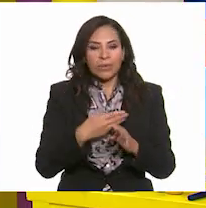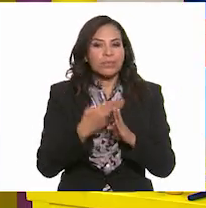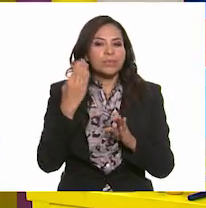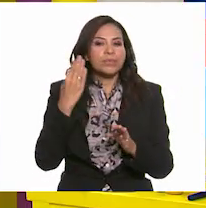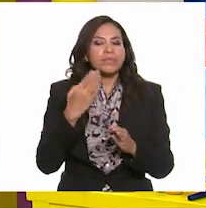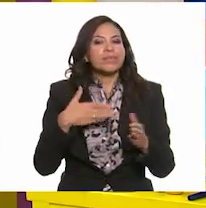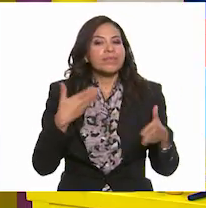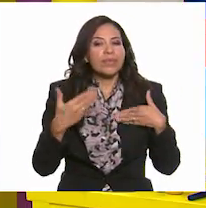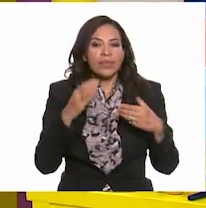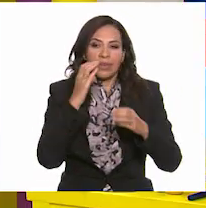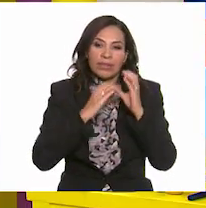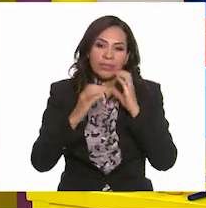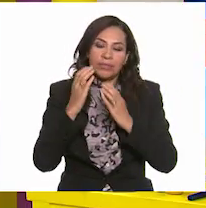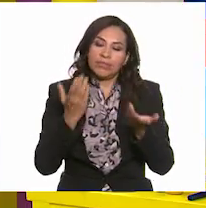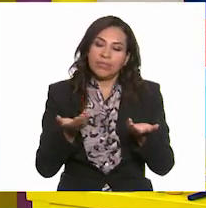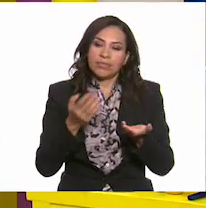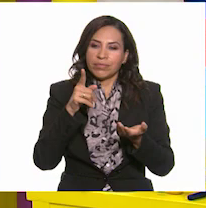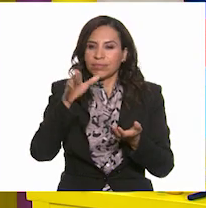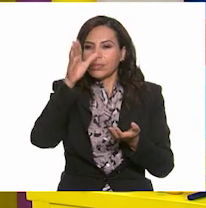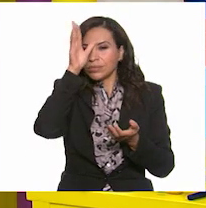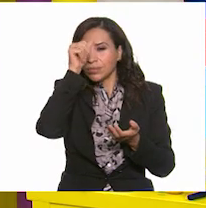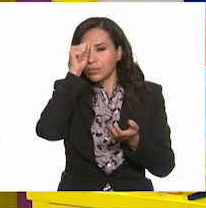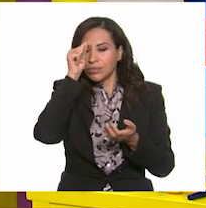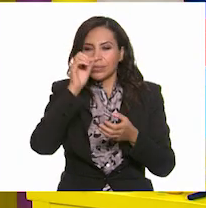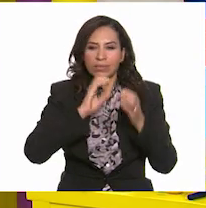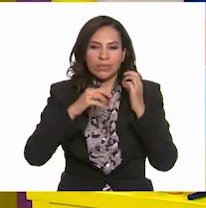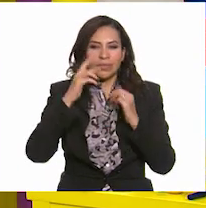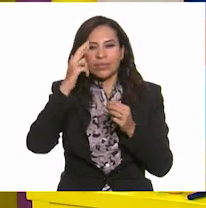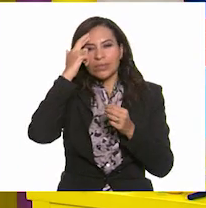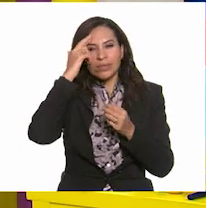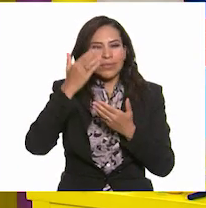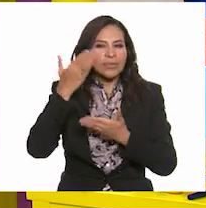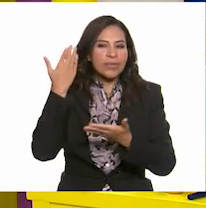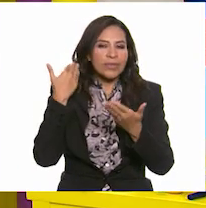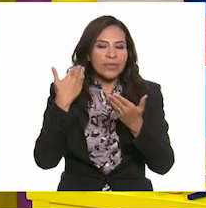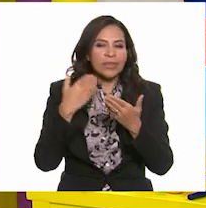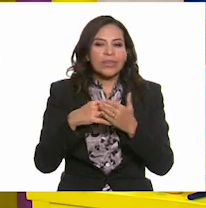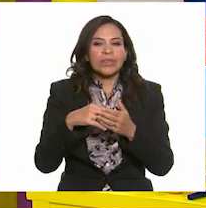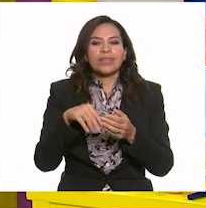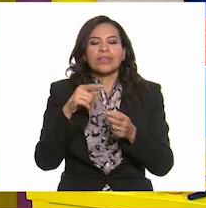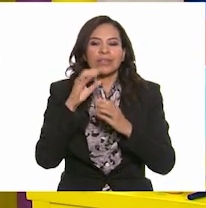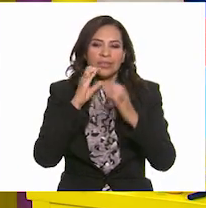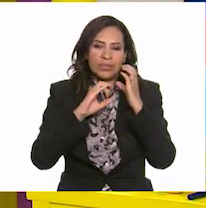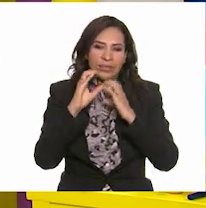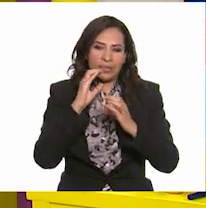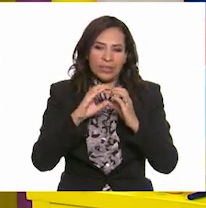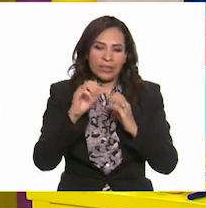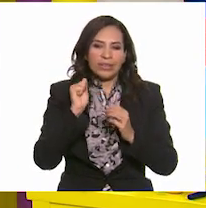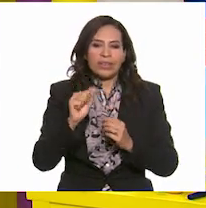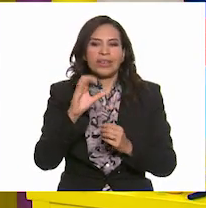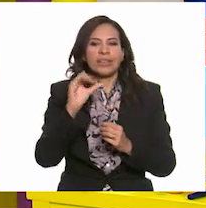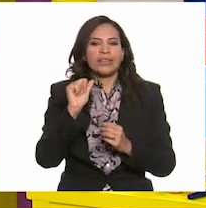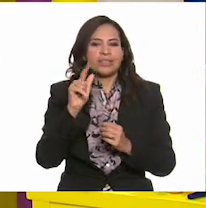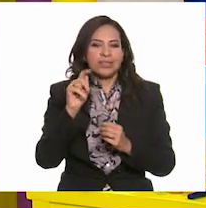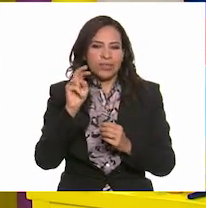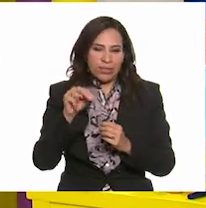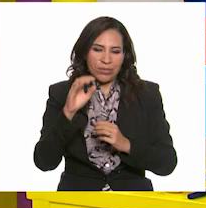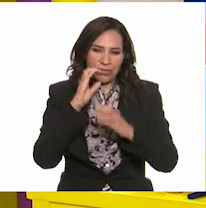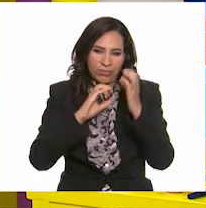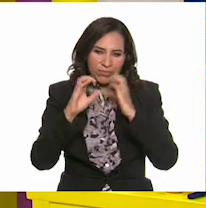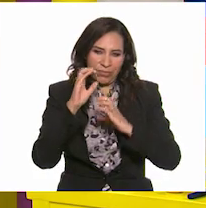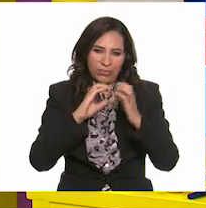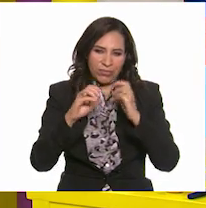divertido cantar y bueno, ¿se acuerdan la de, me estaba yo acordando la de a citrón de un fandango, sango, sango,